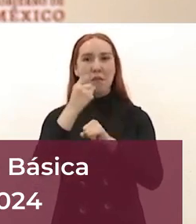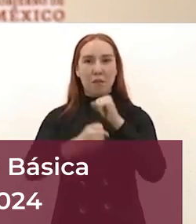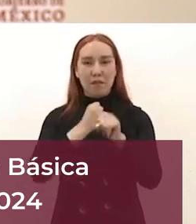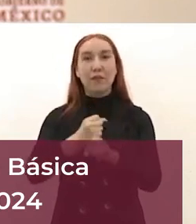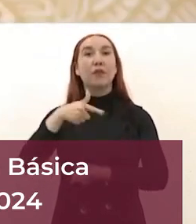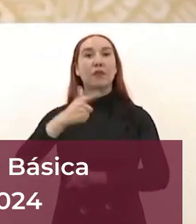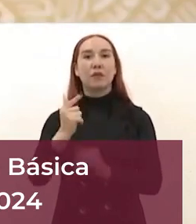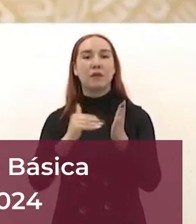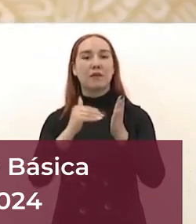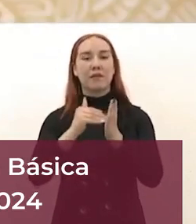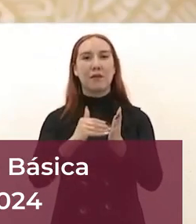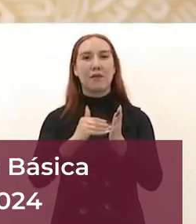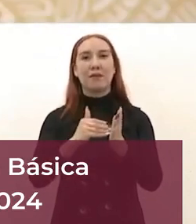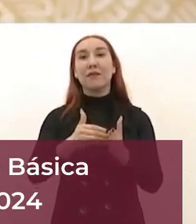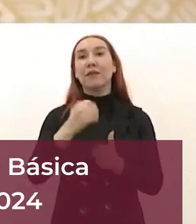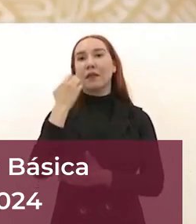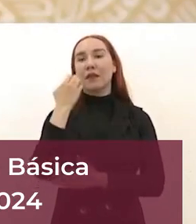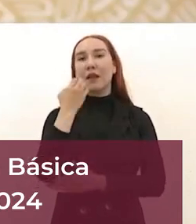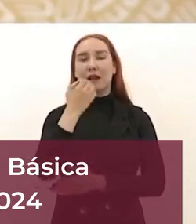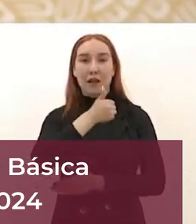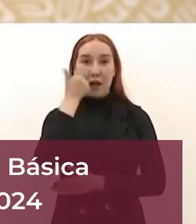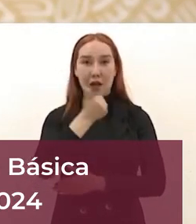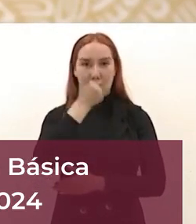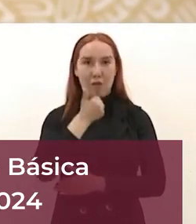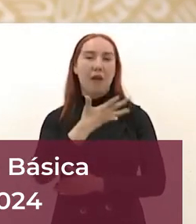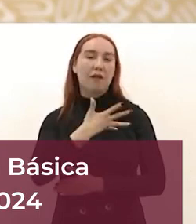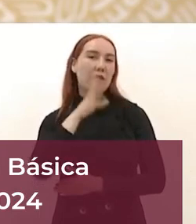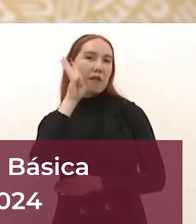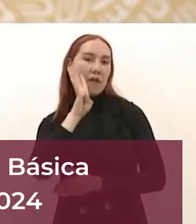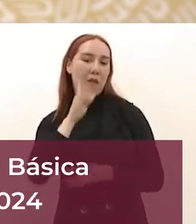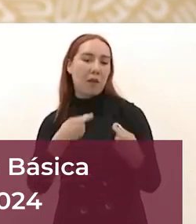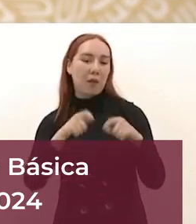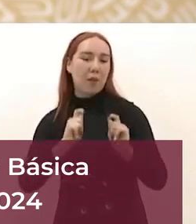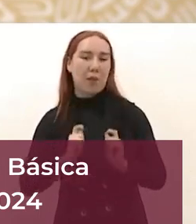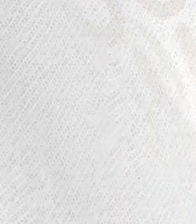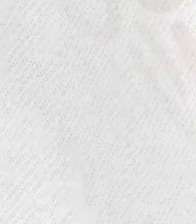de estudiantes inscritos en las 50.000 escuelas públicas escolarizadas más pobres del país.